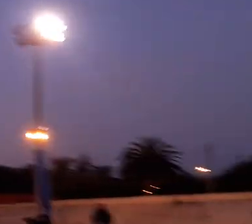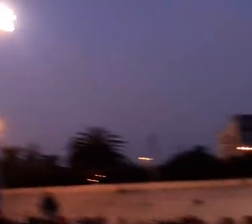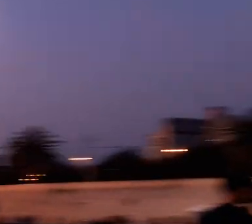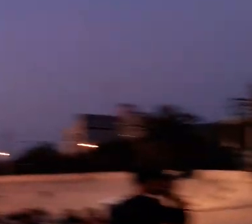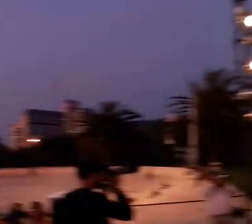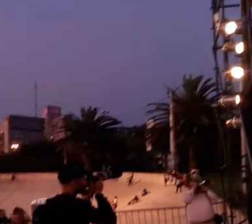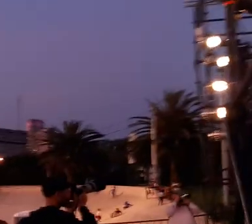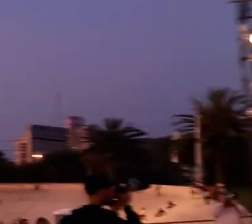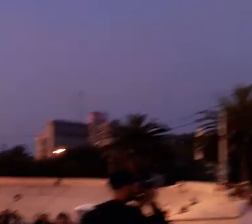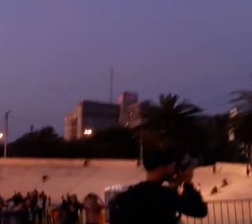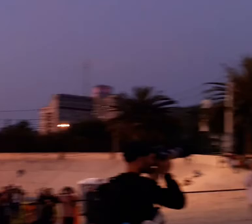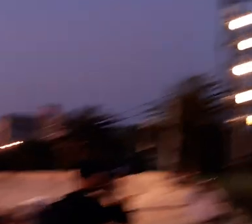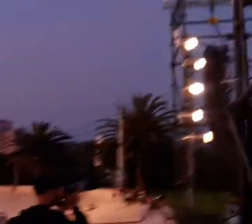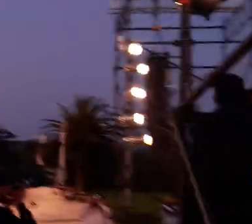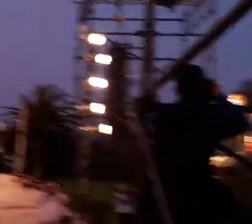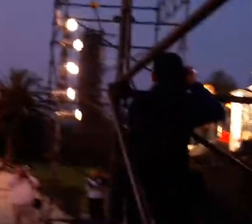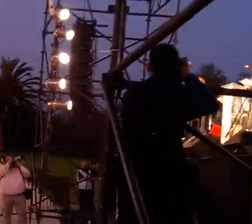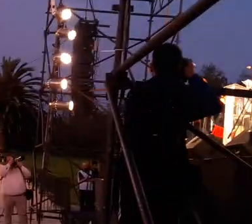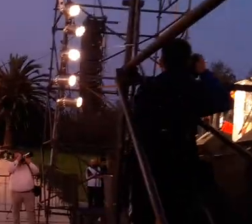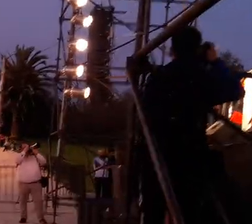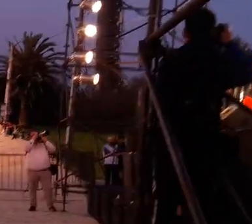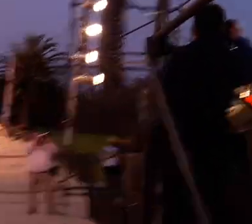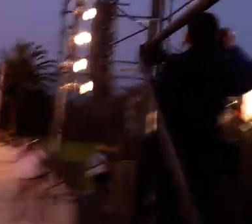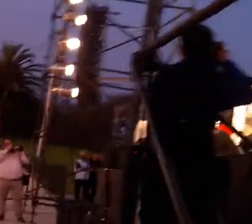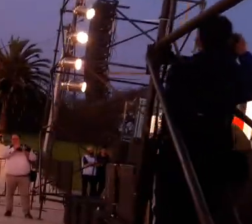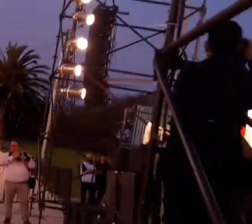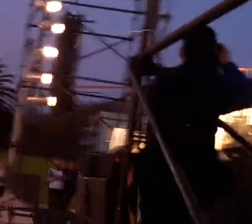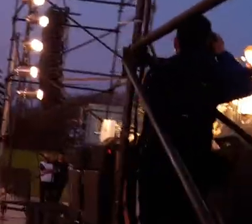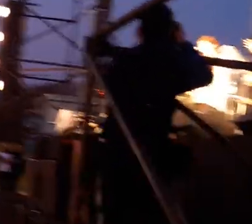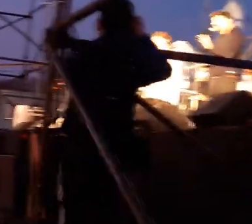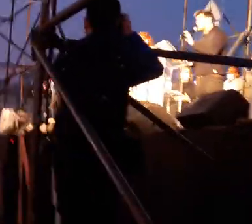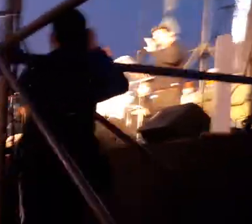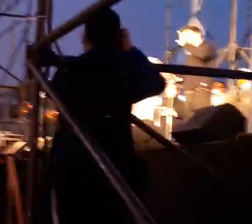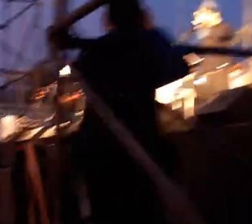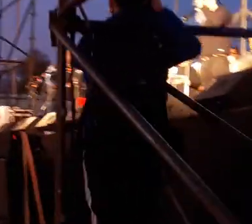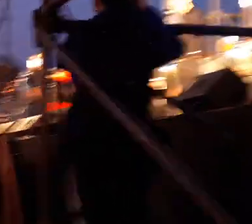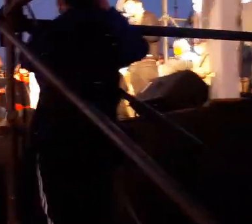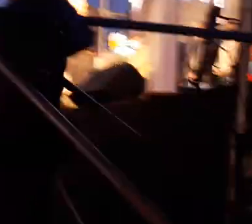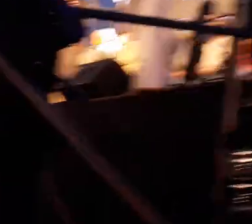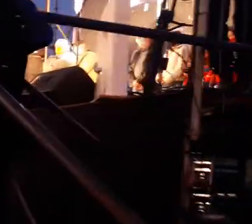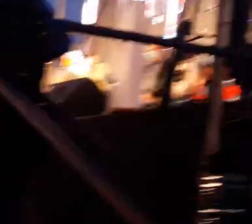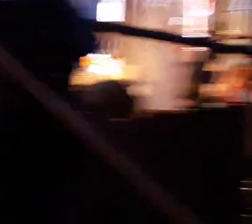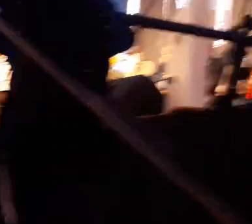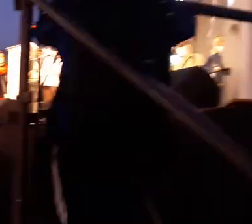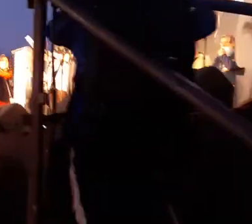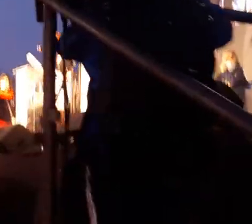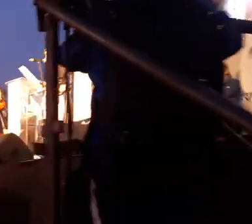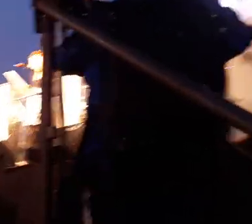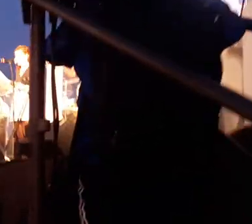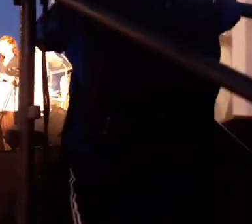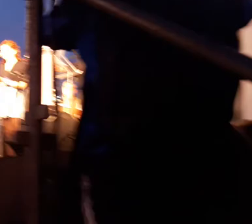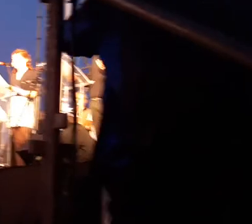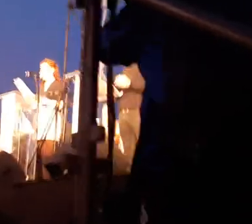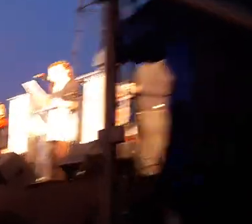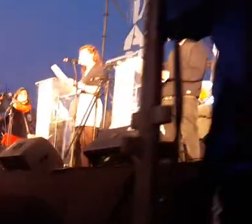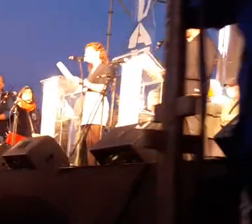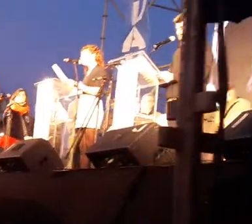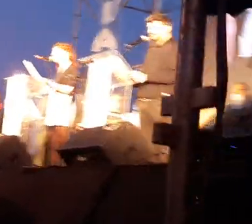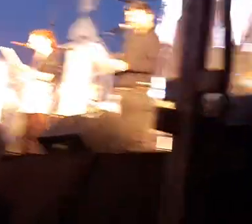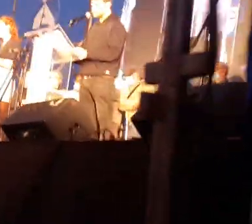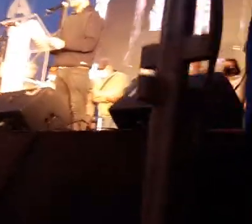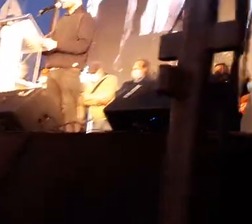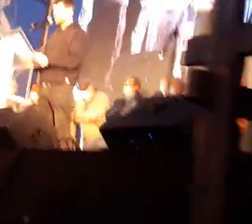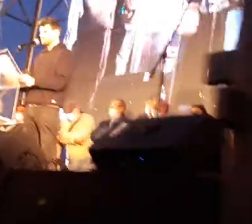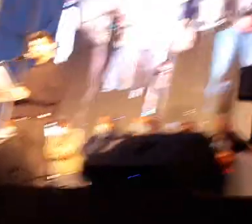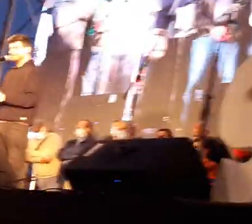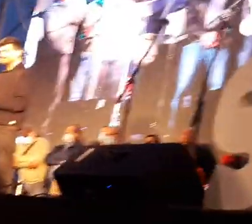poderosos, generando un sistema de becas para la formación en educación universitaria que se dicta únicamente en universidades privadas. Esta ley